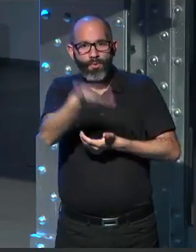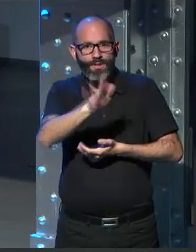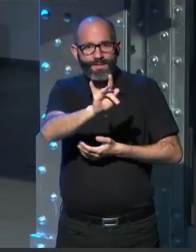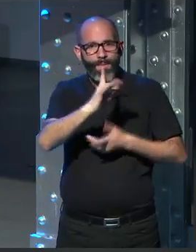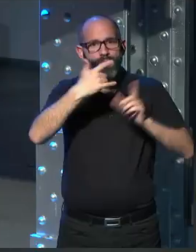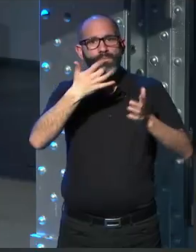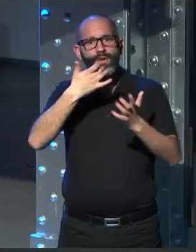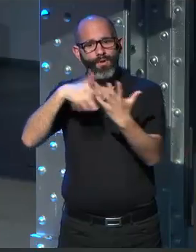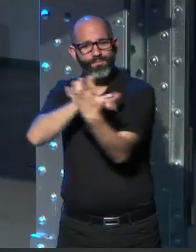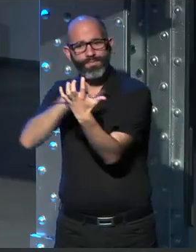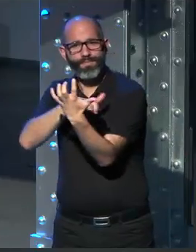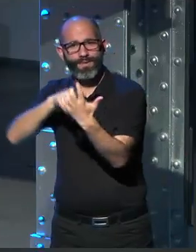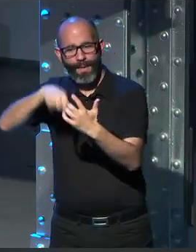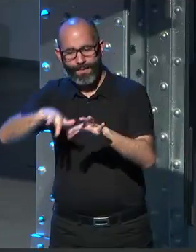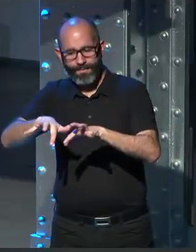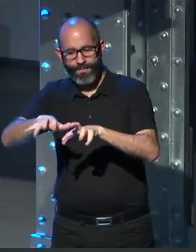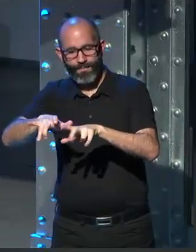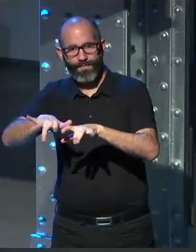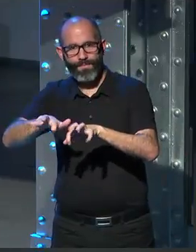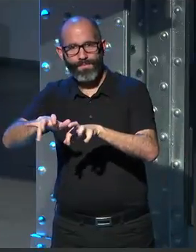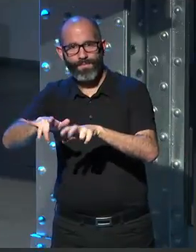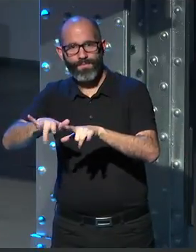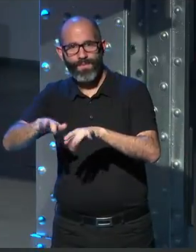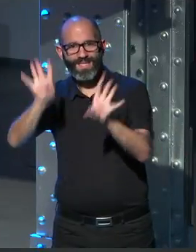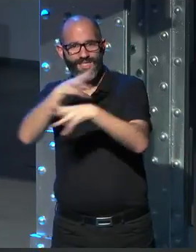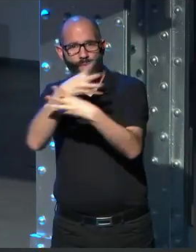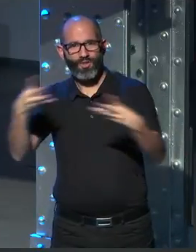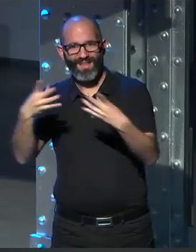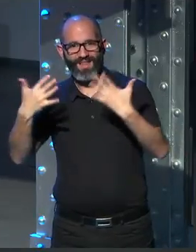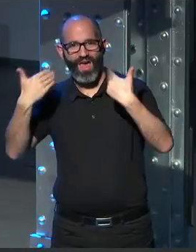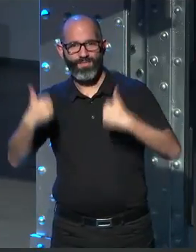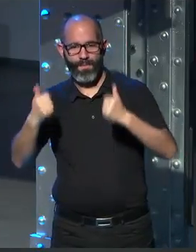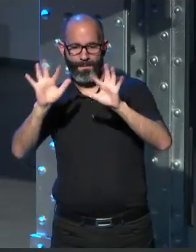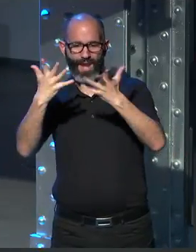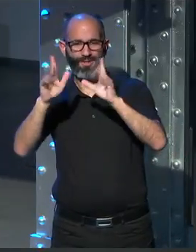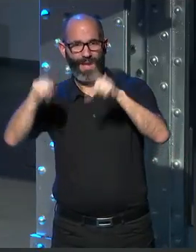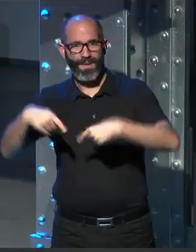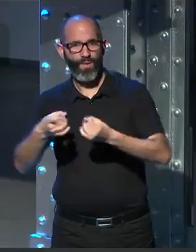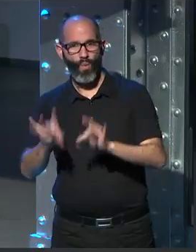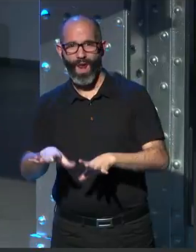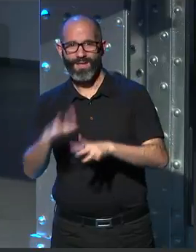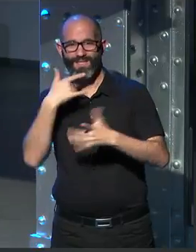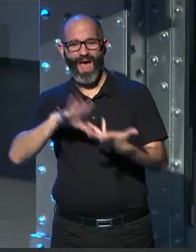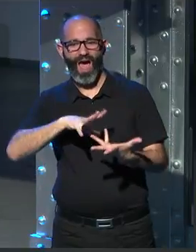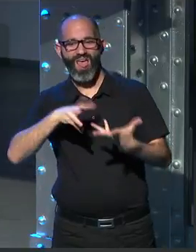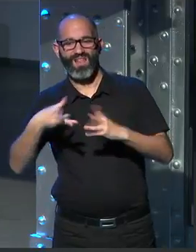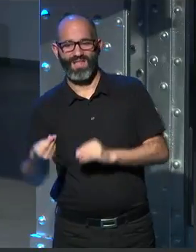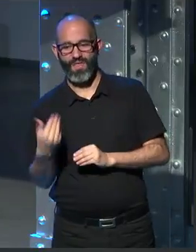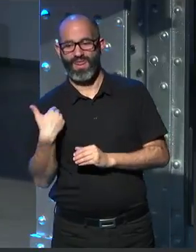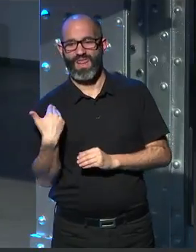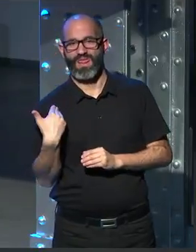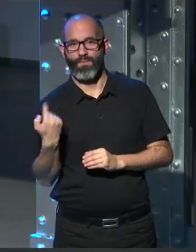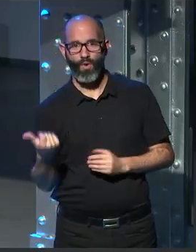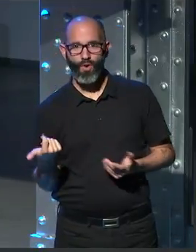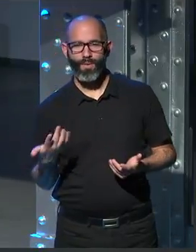también ejecutas una manipulación muy fina, porque estás moviendo los dígitos de una manera bastante precisa, o tocar un instrumento. Son adaptaciones muy, muy, muy recientes.